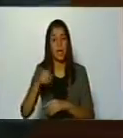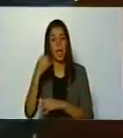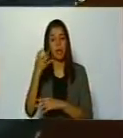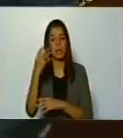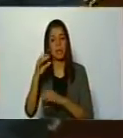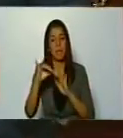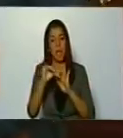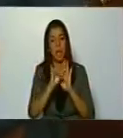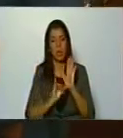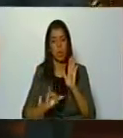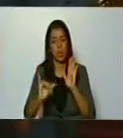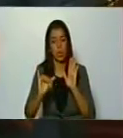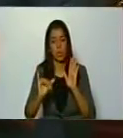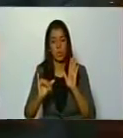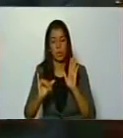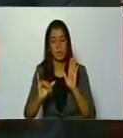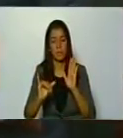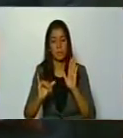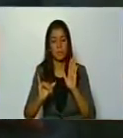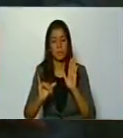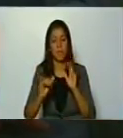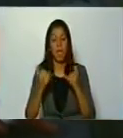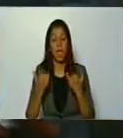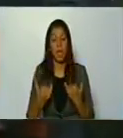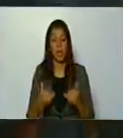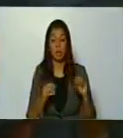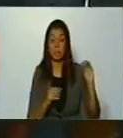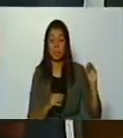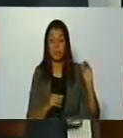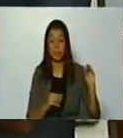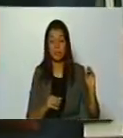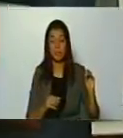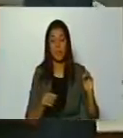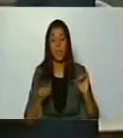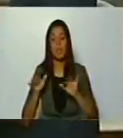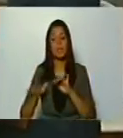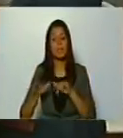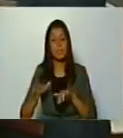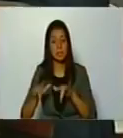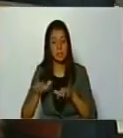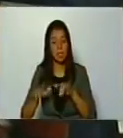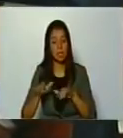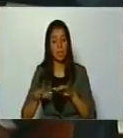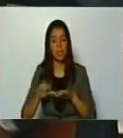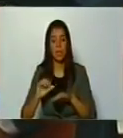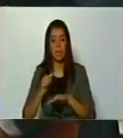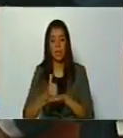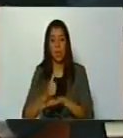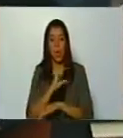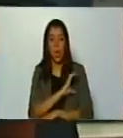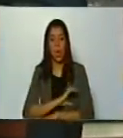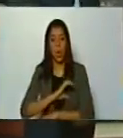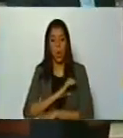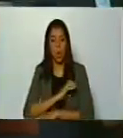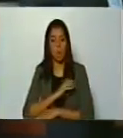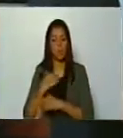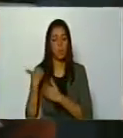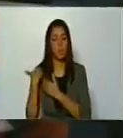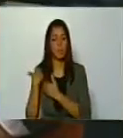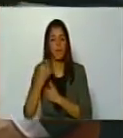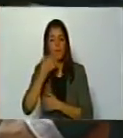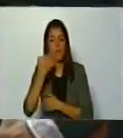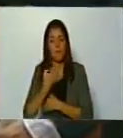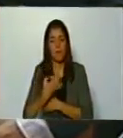Nacional Constituyente. Yo voy a invitar al Secretario Ejecutivo de la Comisión de la Verdad, la Justicia, la